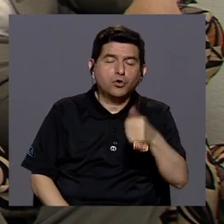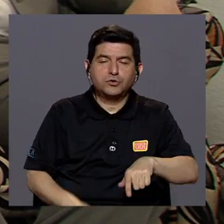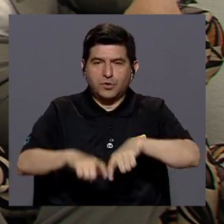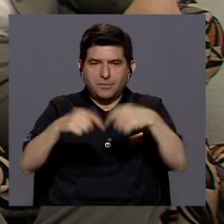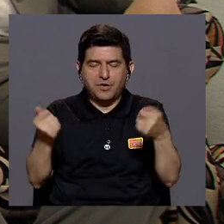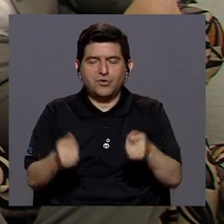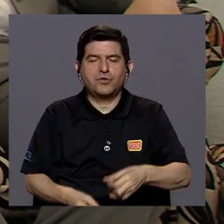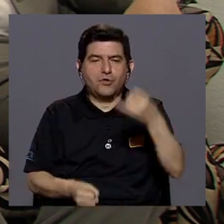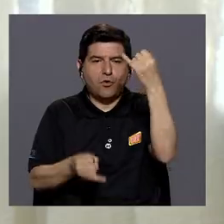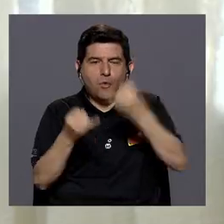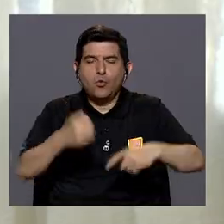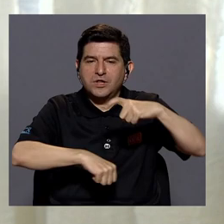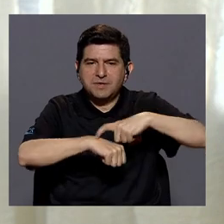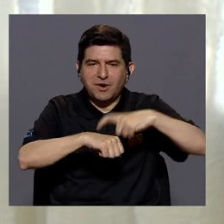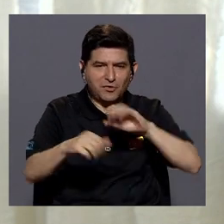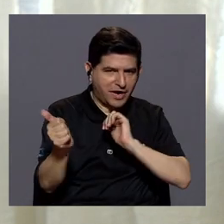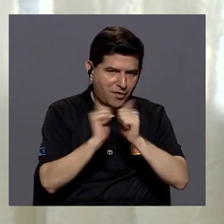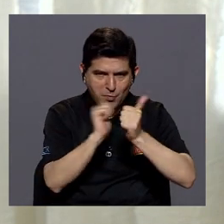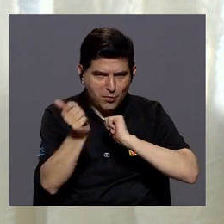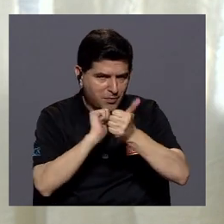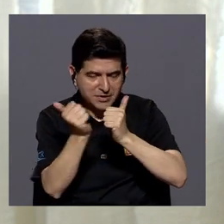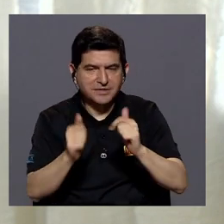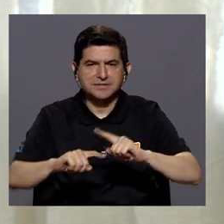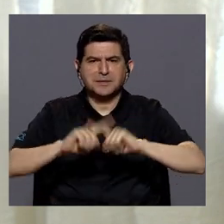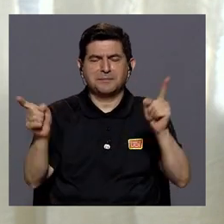competir con la hora. Pero la hora,